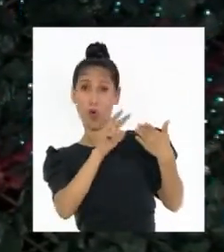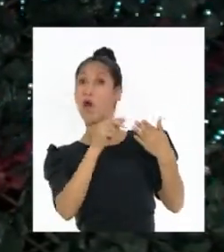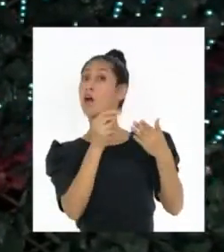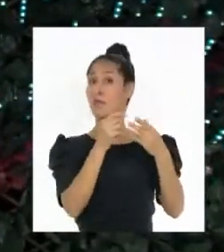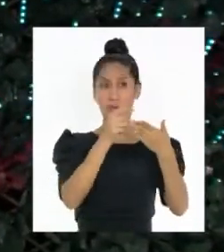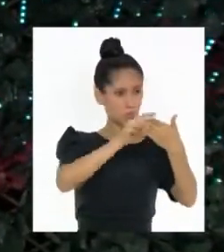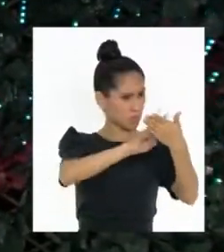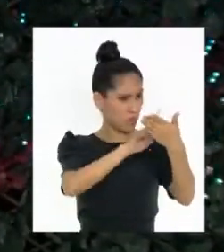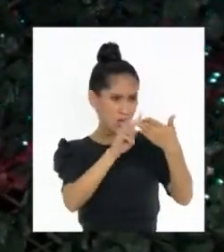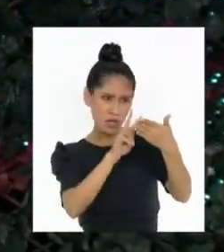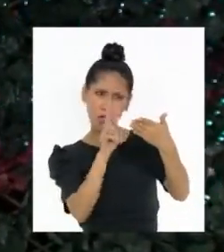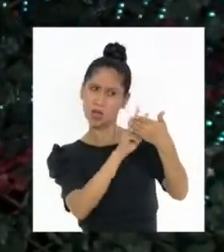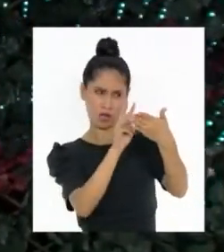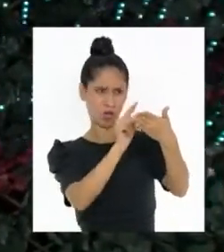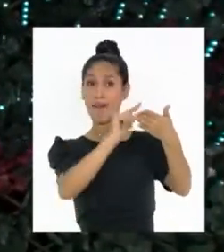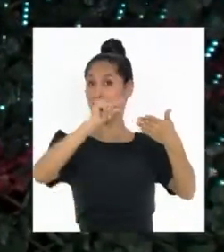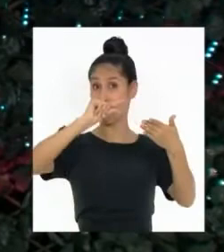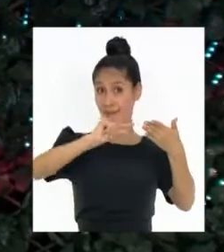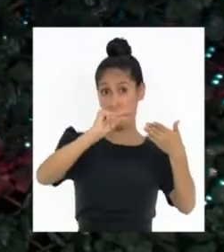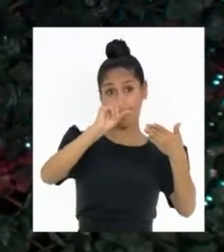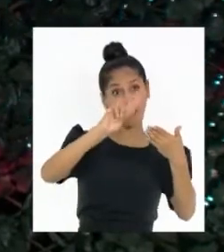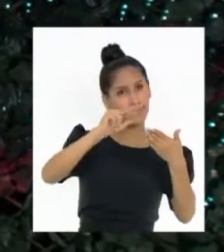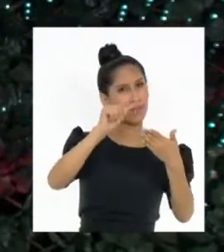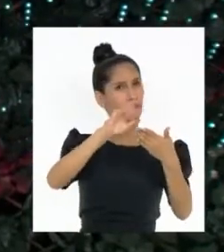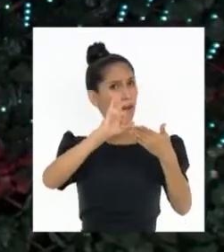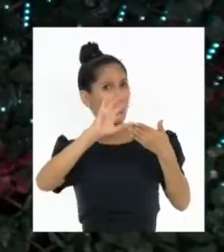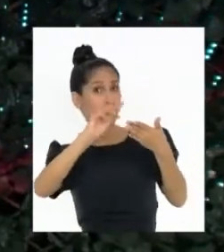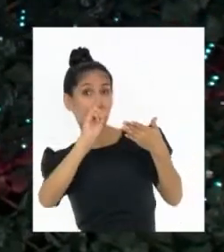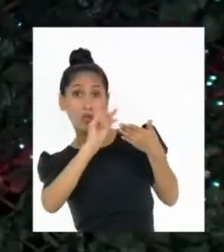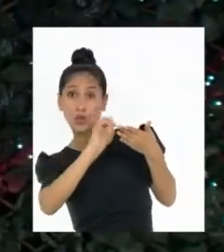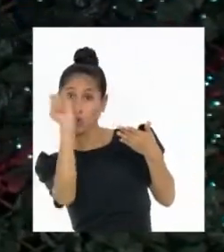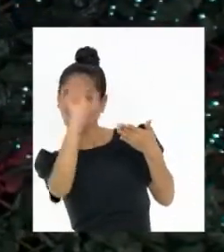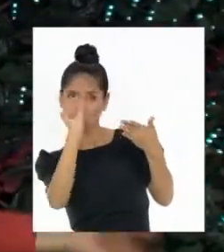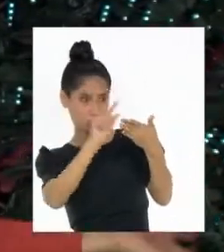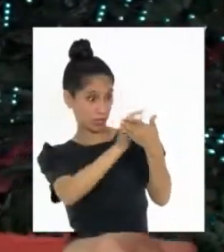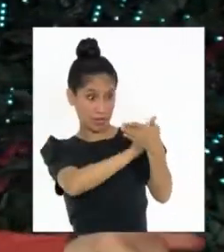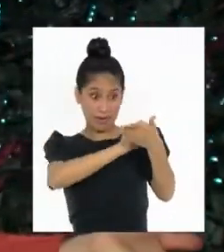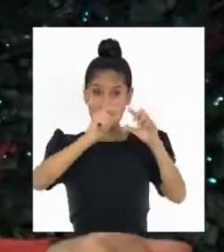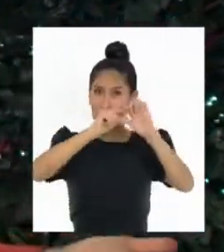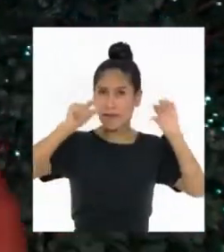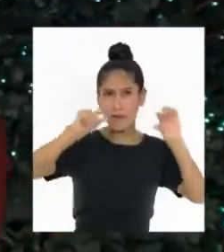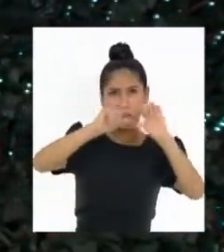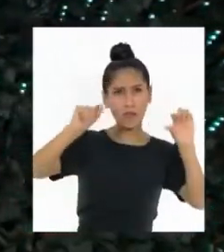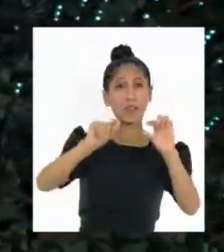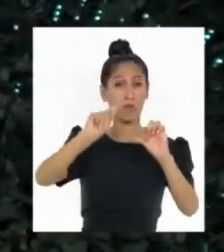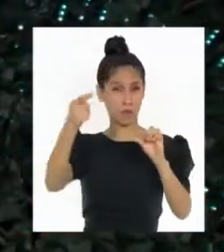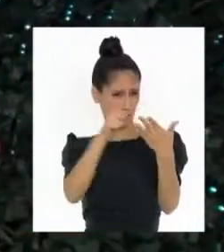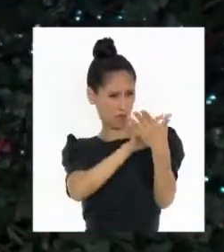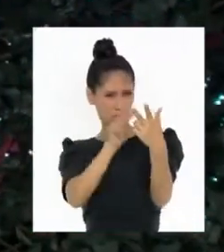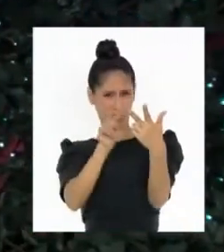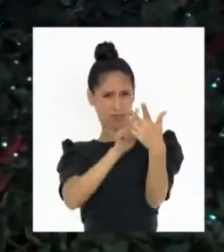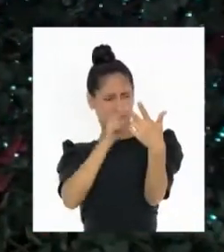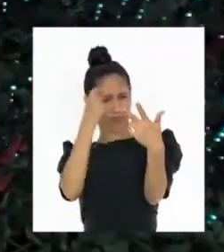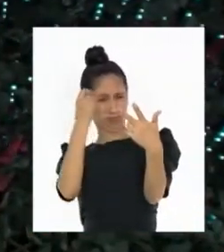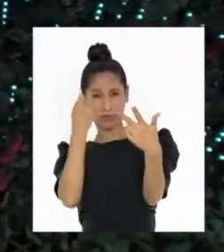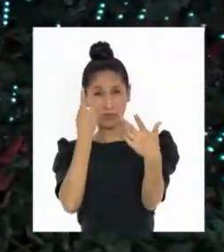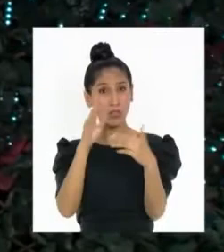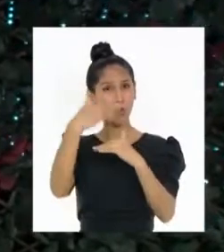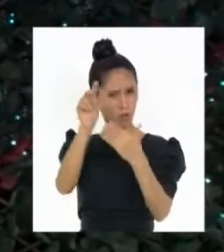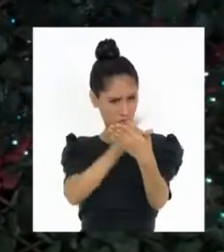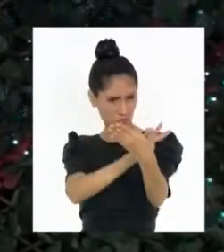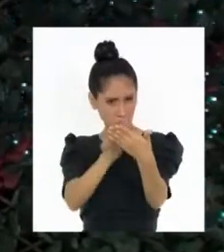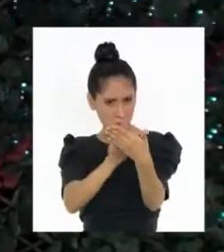líneas, algo que parecía muy difícil, pero al final se dieron cuenta de lo útil que es, especialmente para